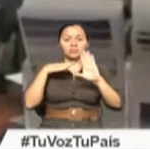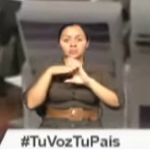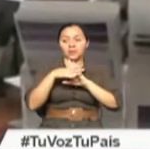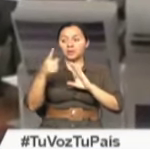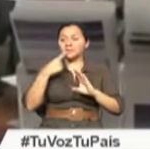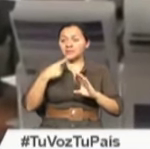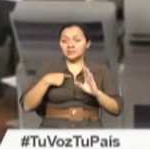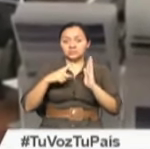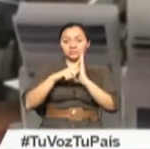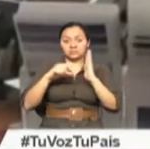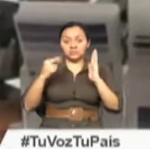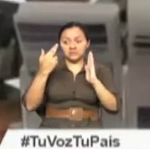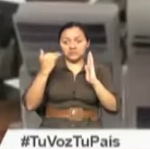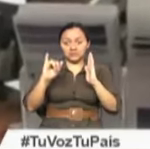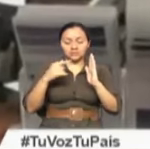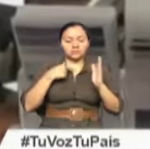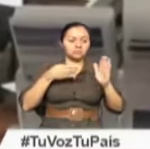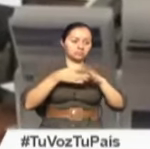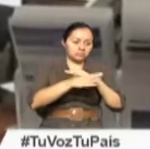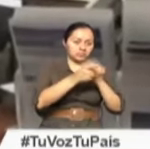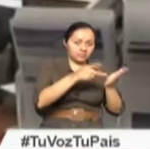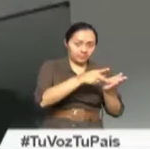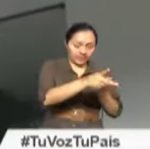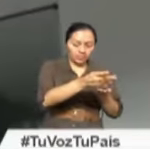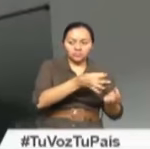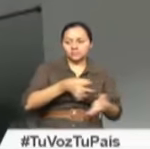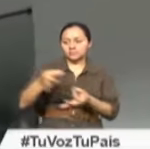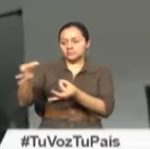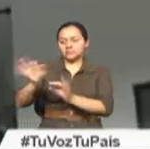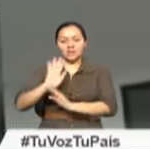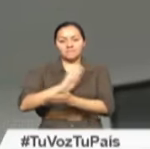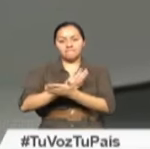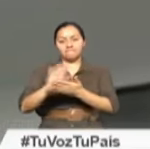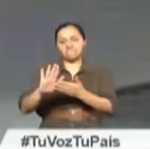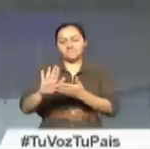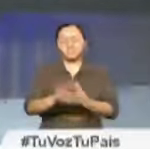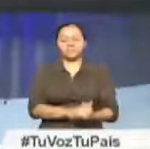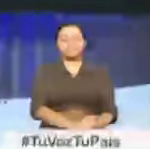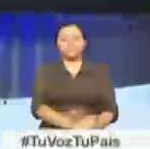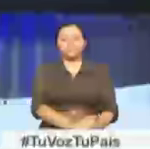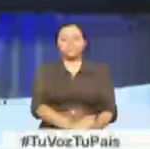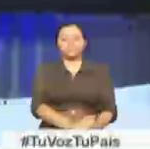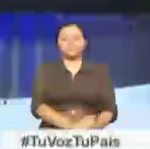financieras autorizadas. Carolina Díaz, noticiero ciudadano.